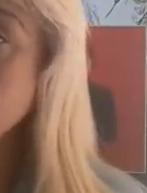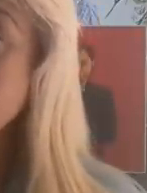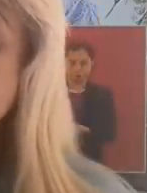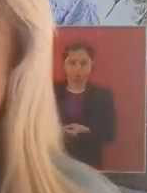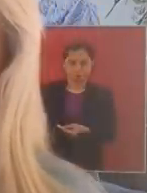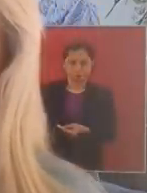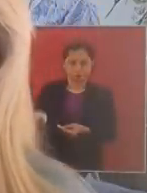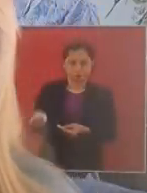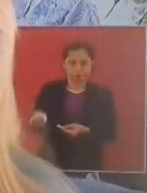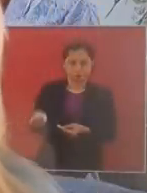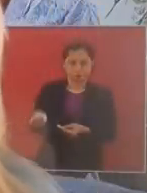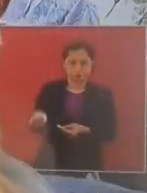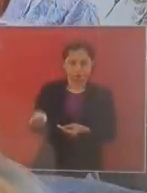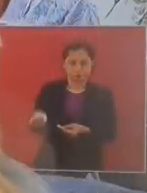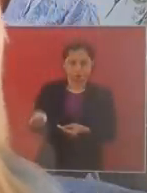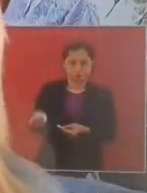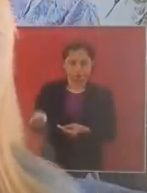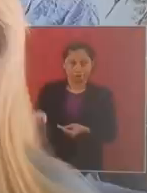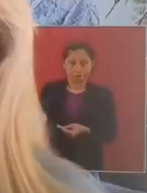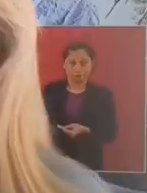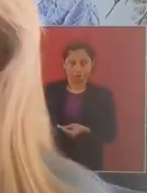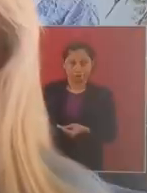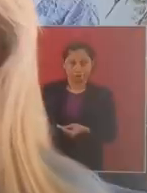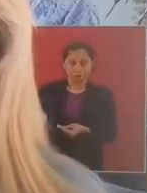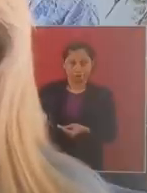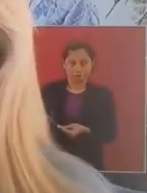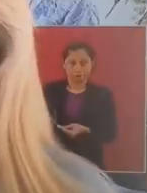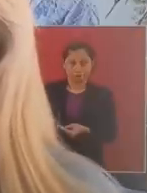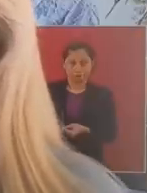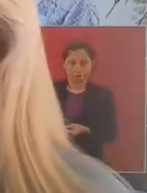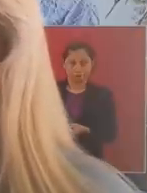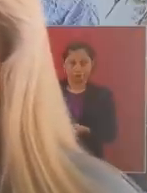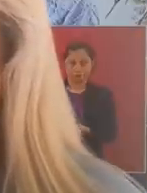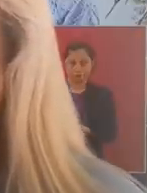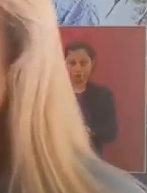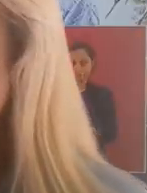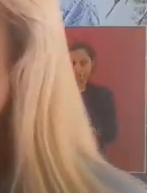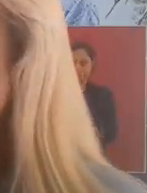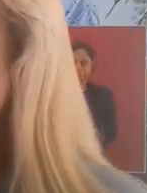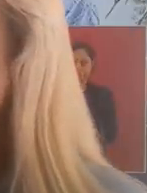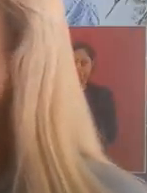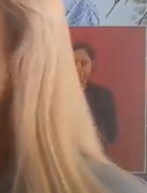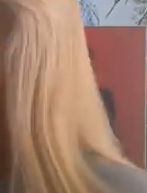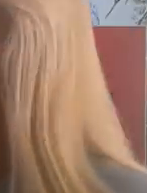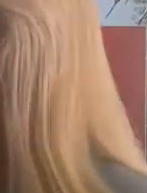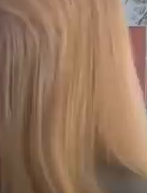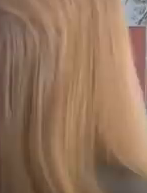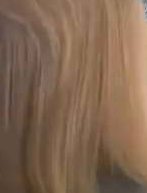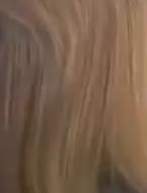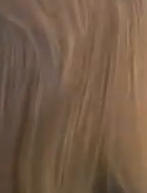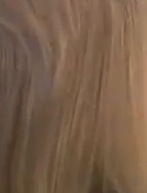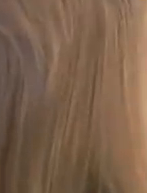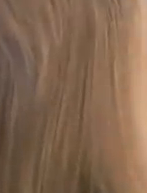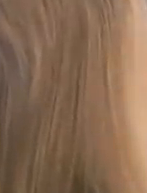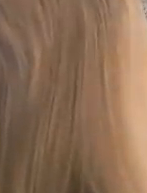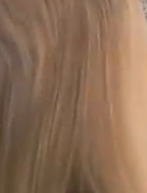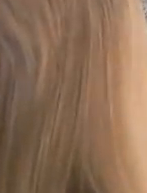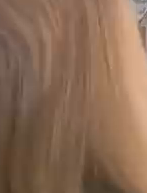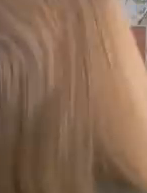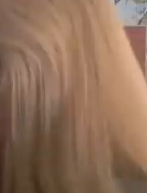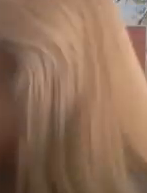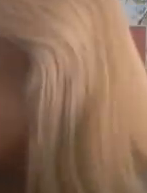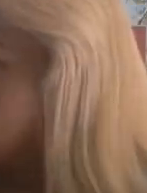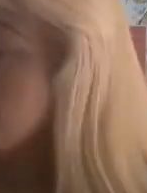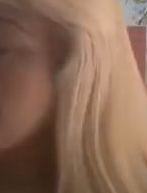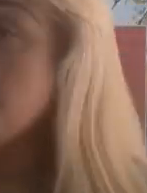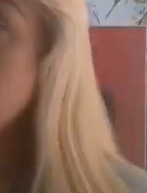empezaron por personas indígenas, de los grupos indígenas que son de los grupos vulnerables. Ahora, de los adultos